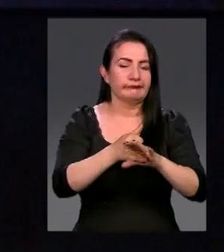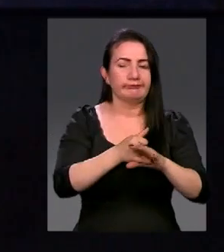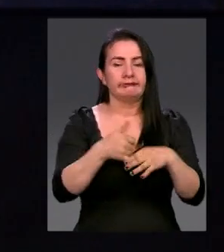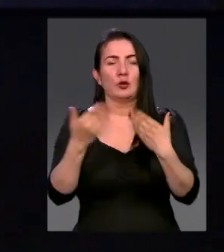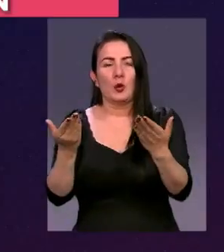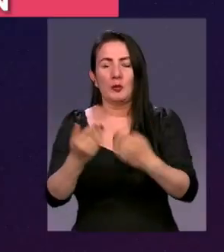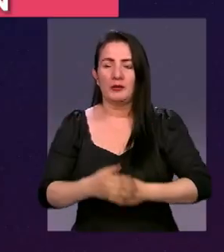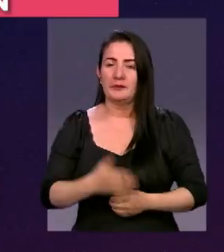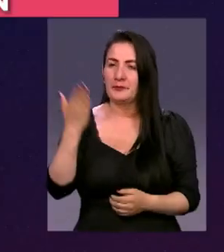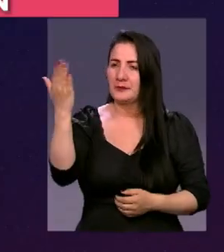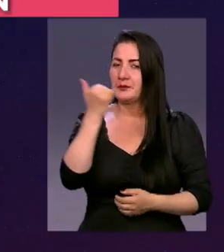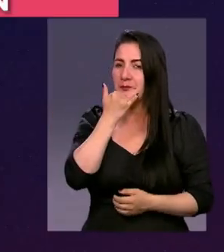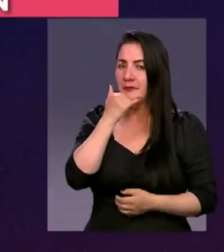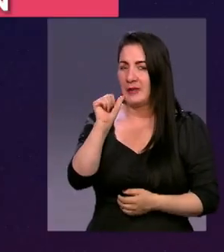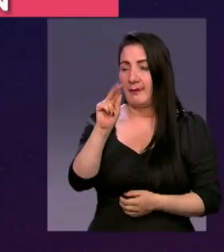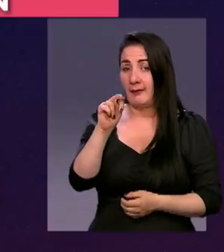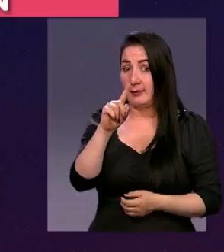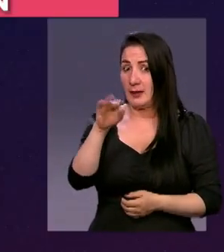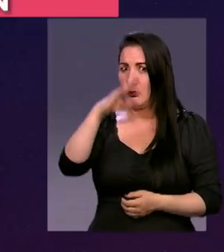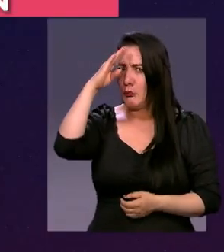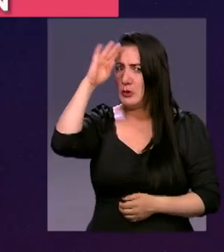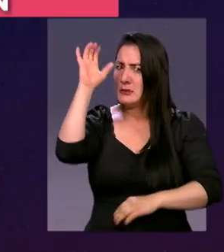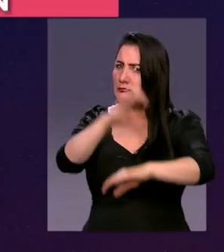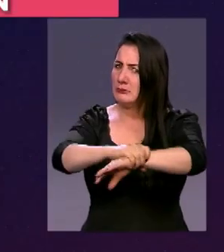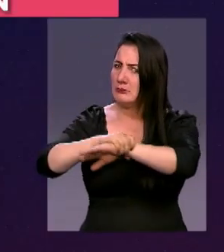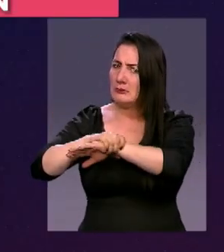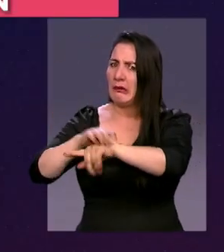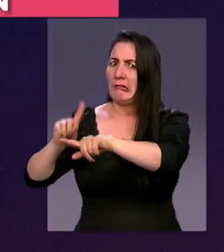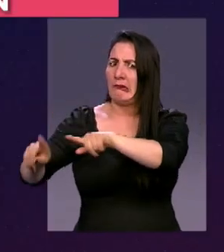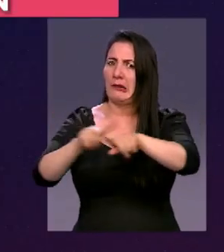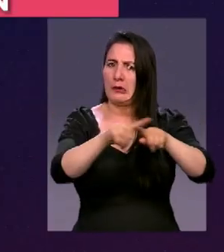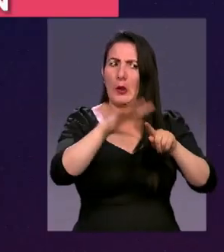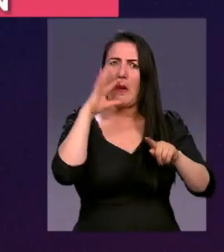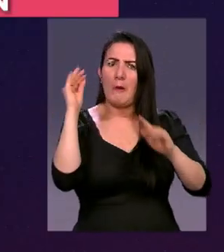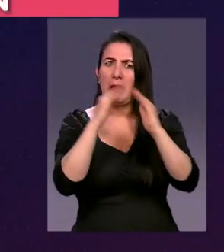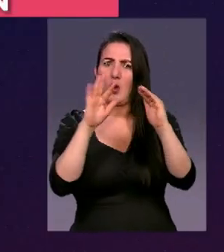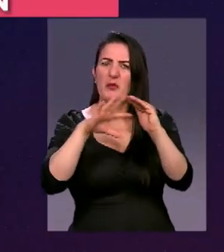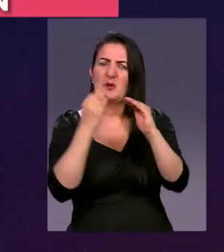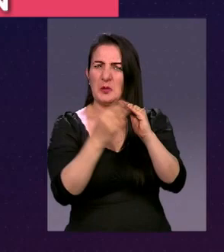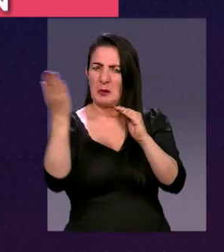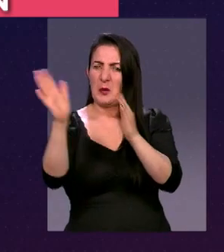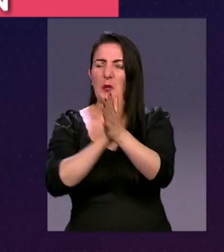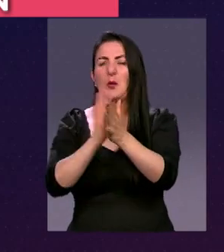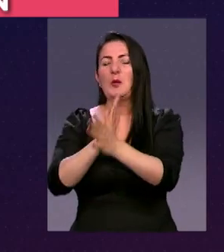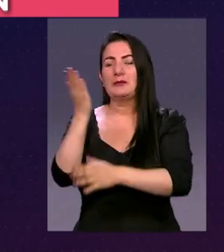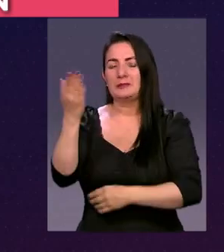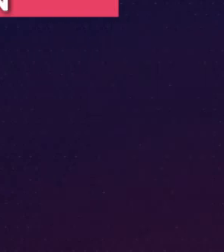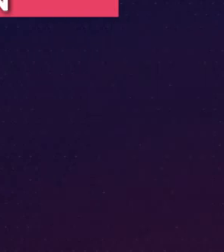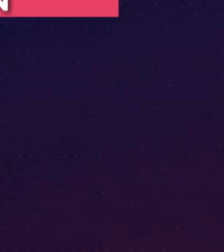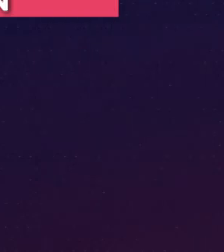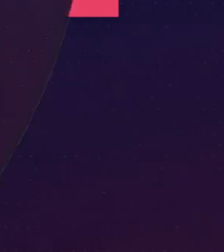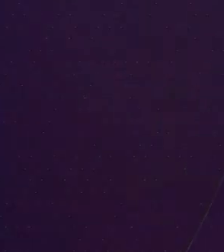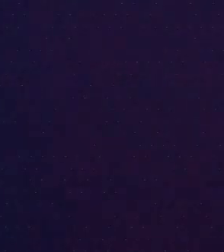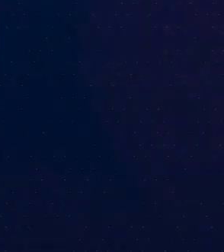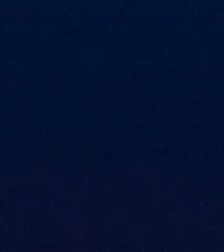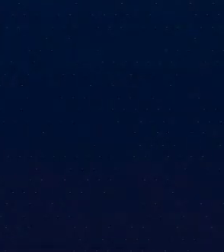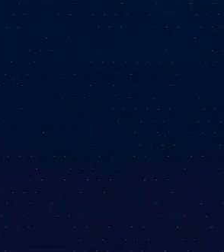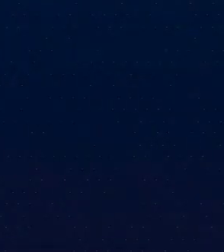Andrés Zapata, buenas tardes. La policía logró la captura de varios hombres por estos delitos. ¿Usted tiene más información?